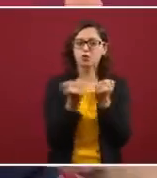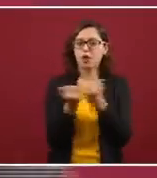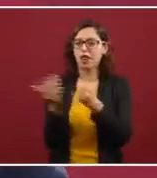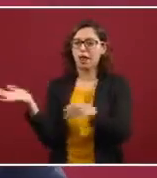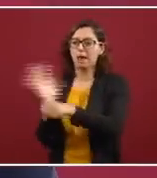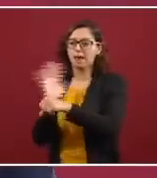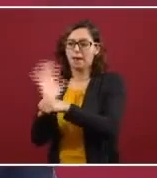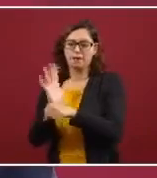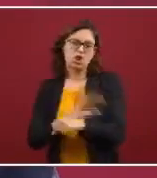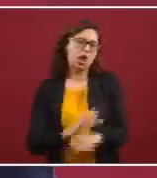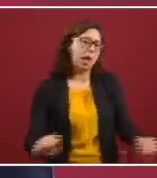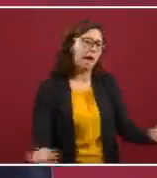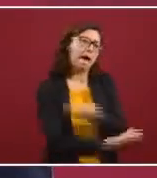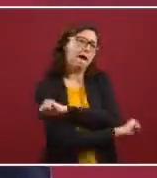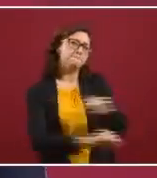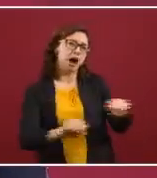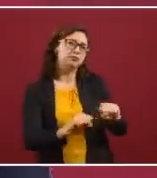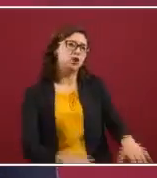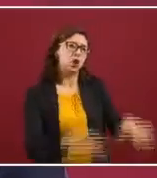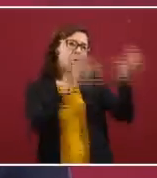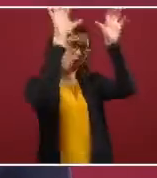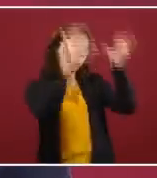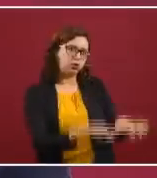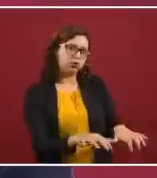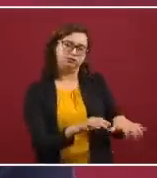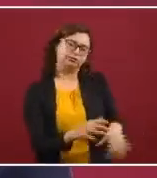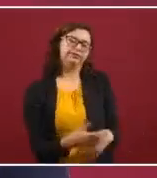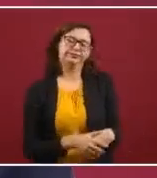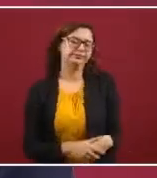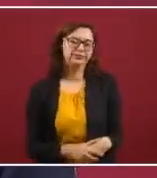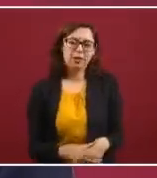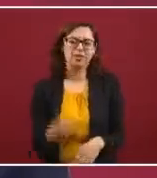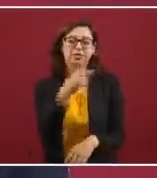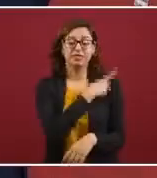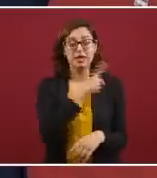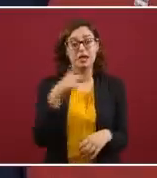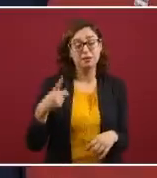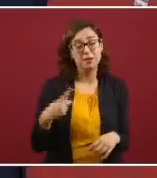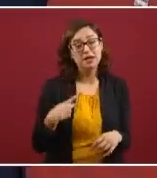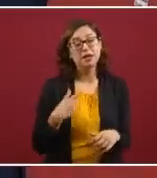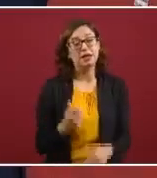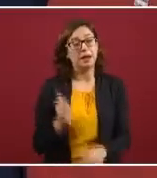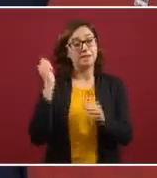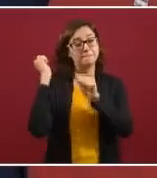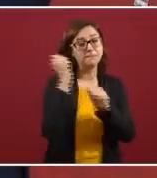ponen dinamita y se cae el edificio, se tiene que ir casi casi con pico